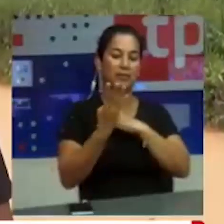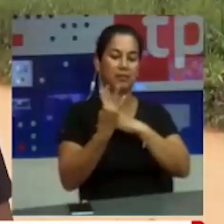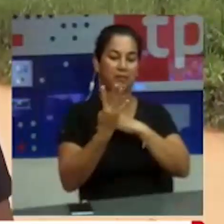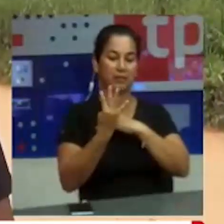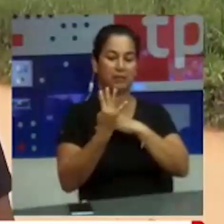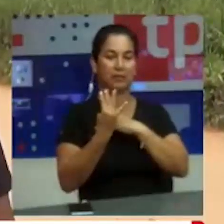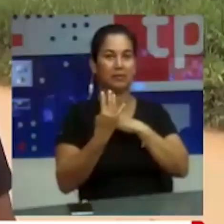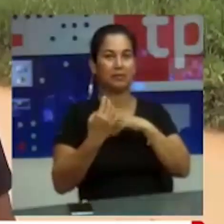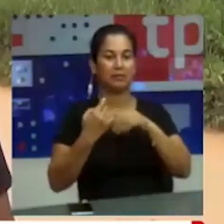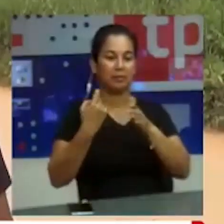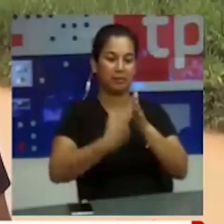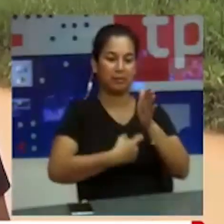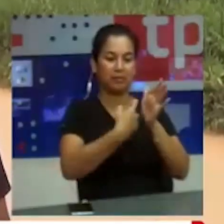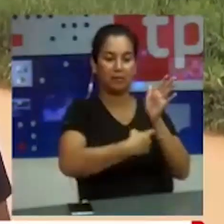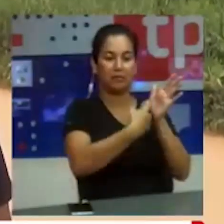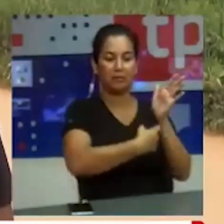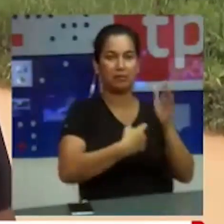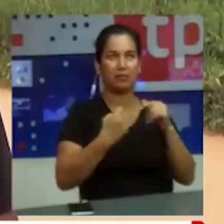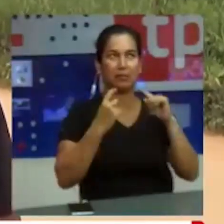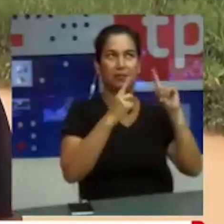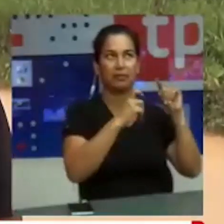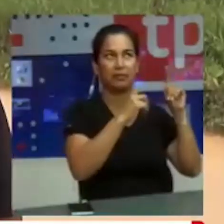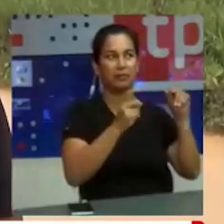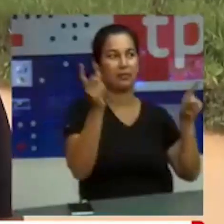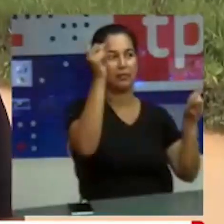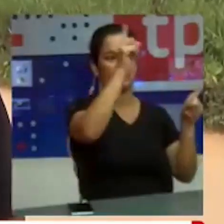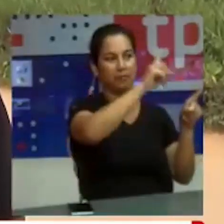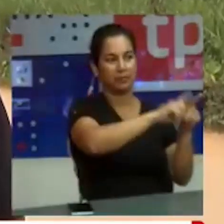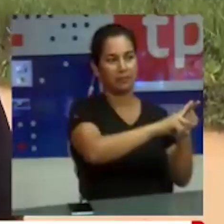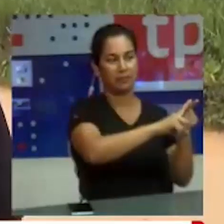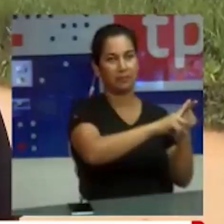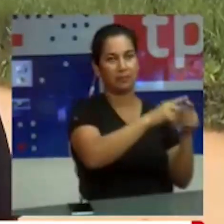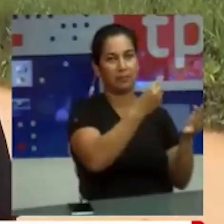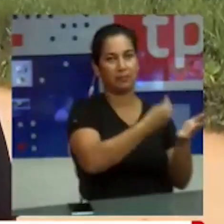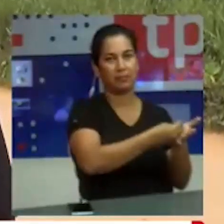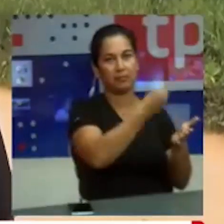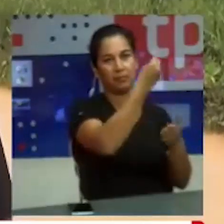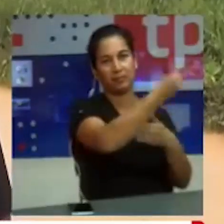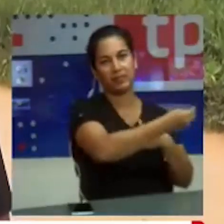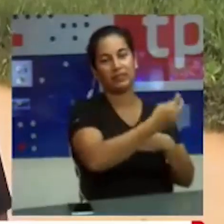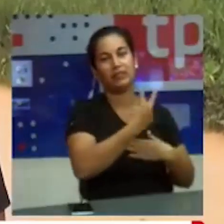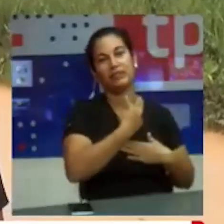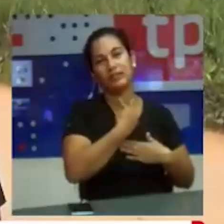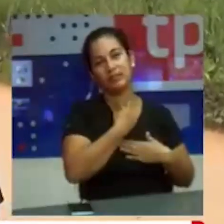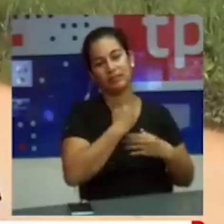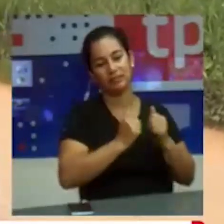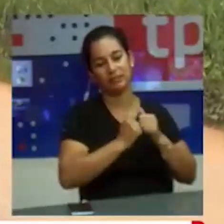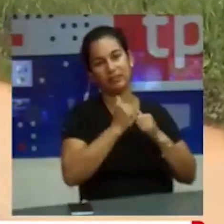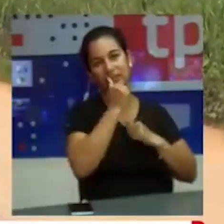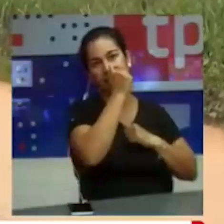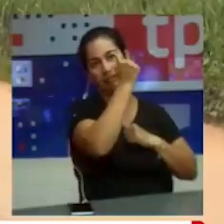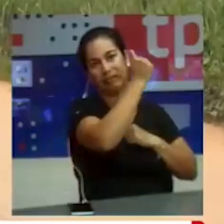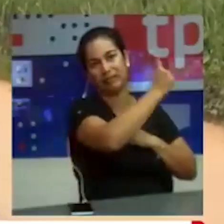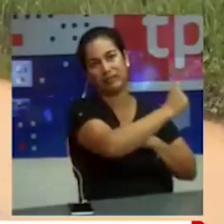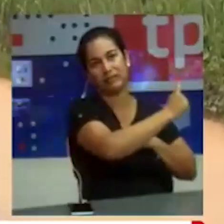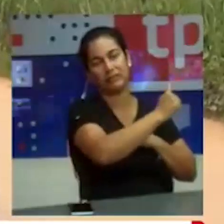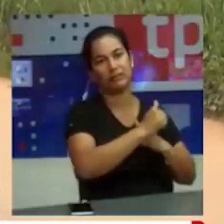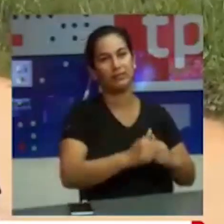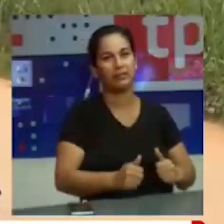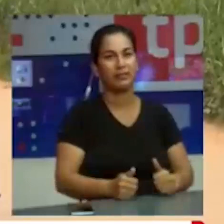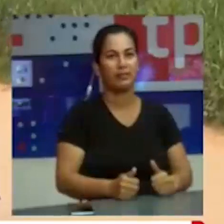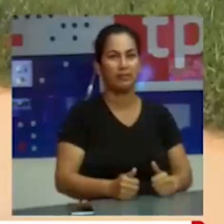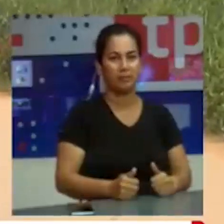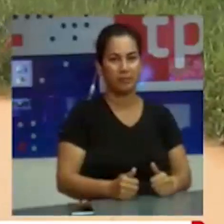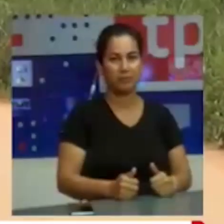Entonces llegué al abasto mismo, donde yo no quería ir justamente por la enfermedad que ya hay,